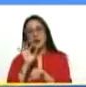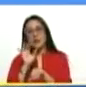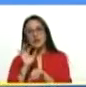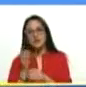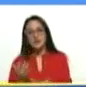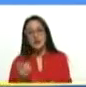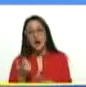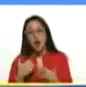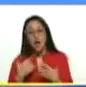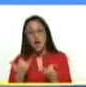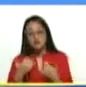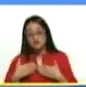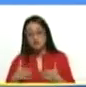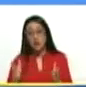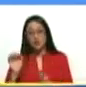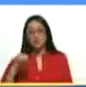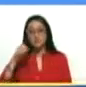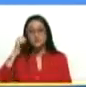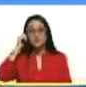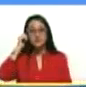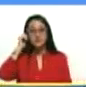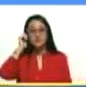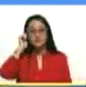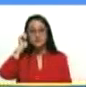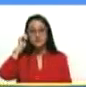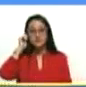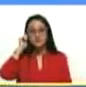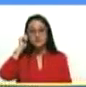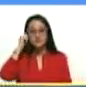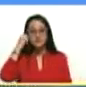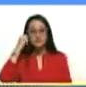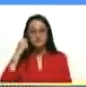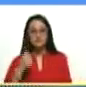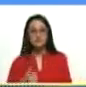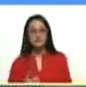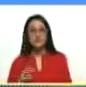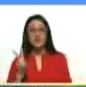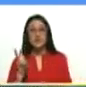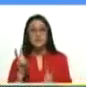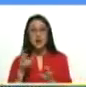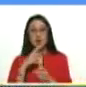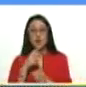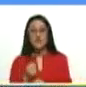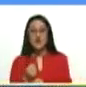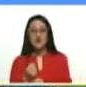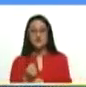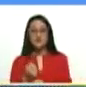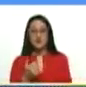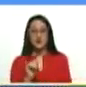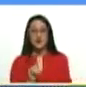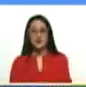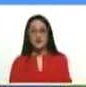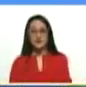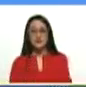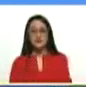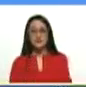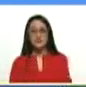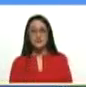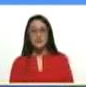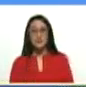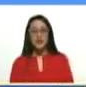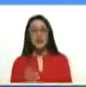Estamos abiertos, pues, y listo, en base a la confianza mutua que tenemos, en base